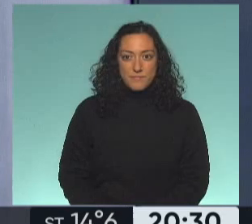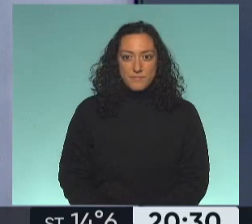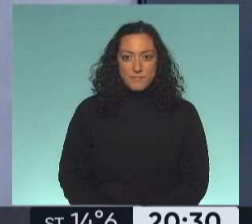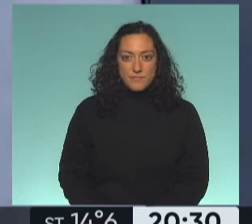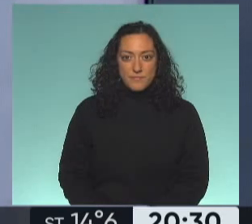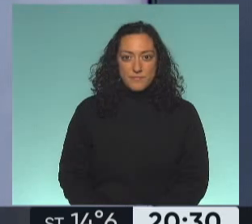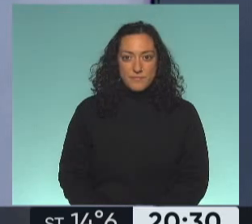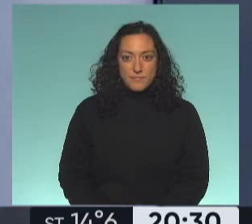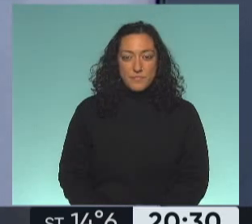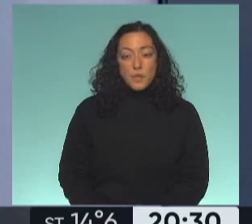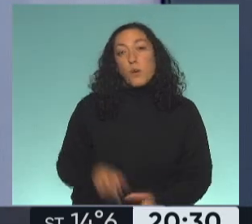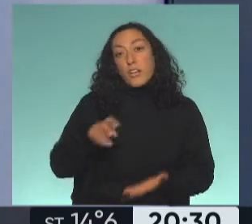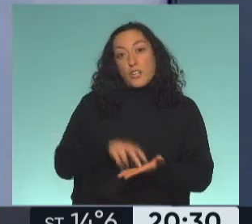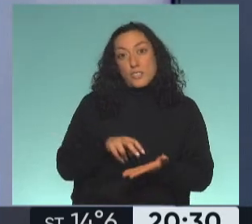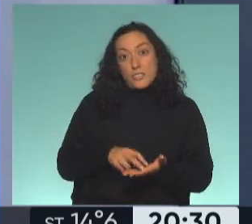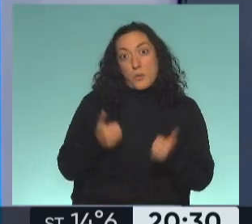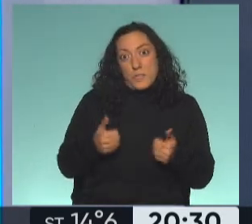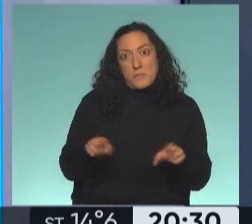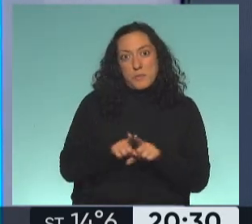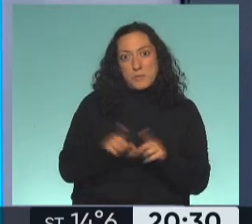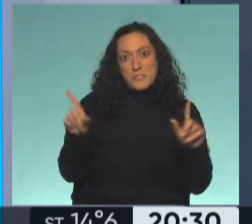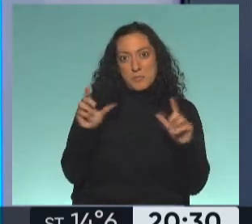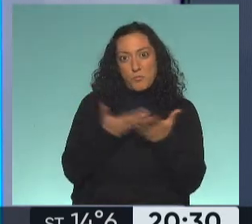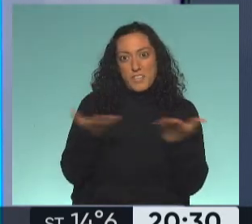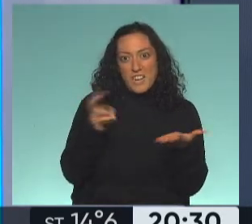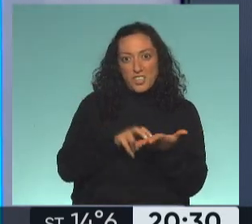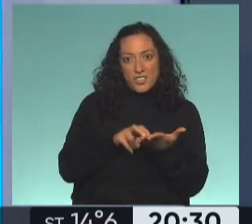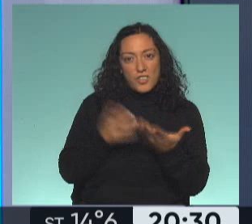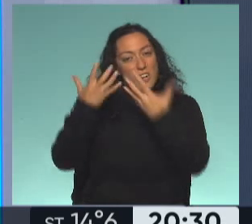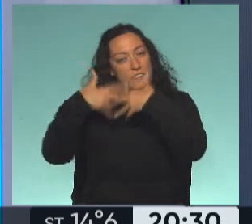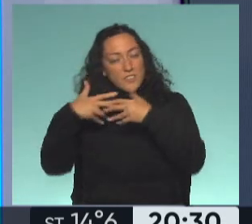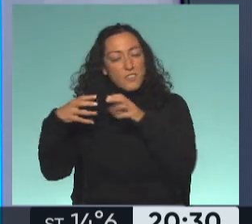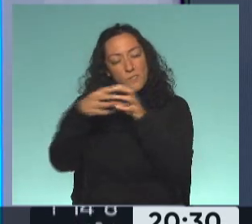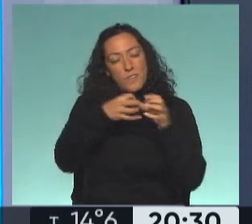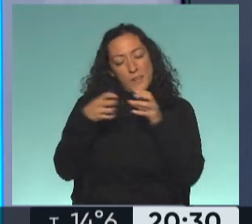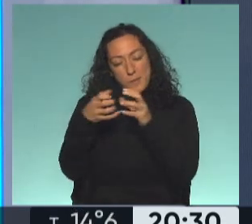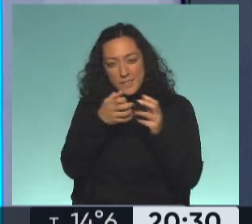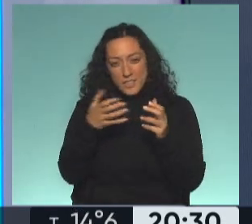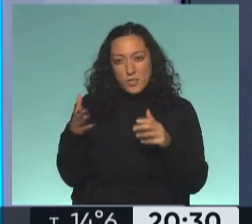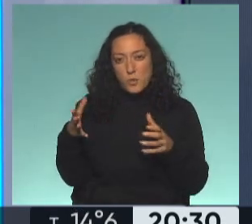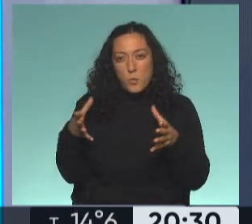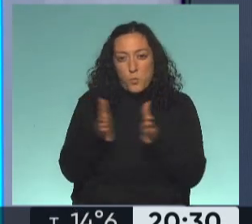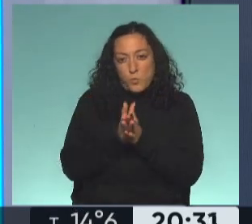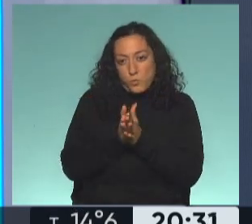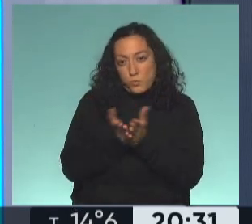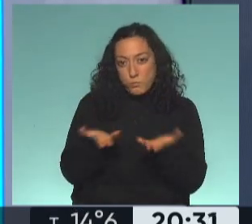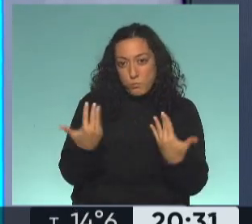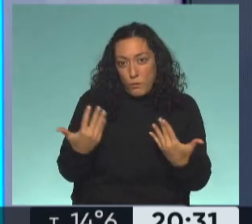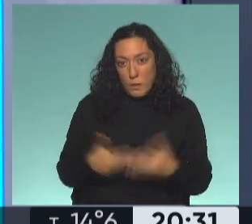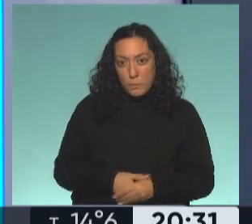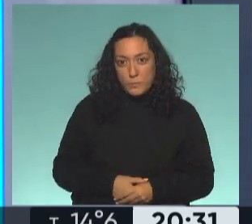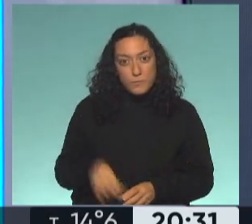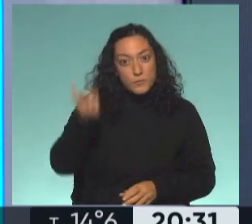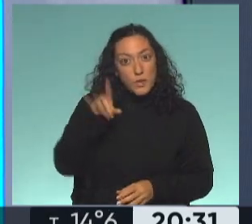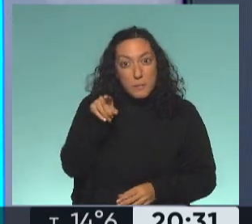Qué bueno que en un noticiero como Televisión Pública Noticias podamos pensar y debatir en voz alta, con vos. ¿Solo con